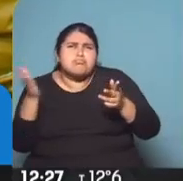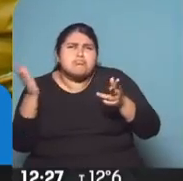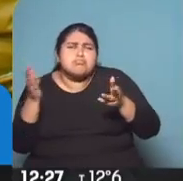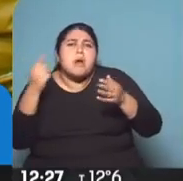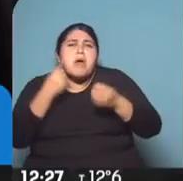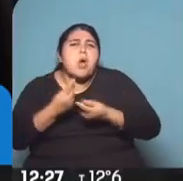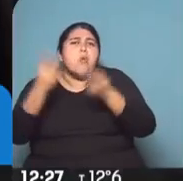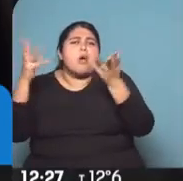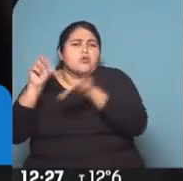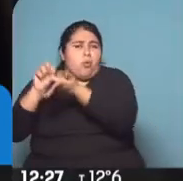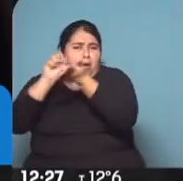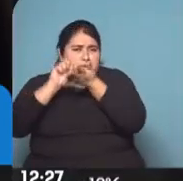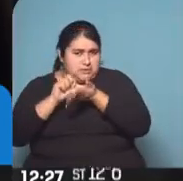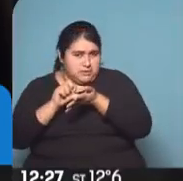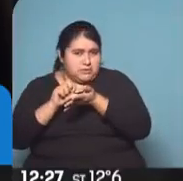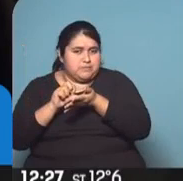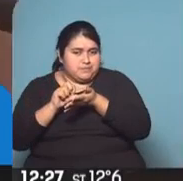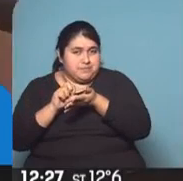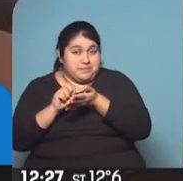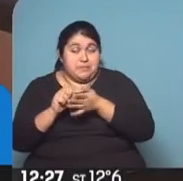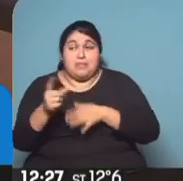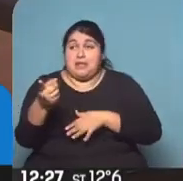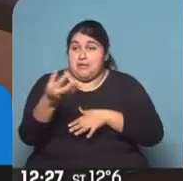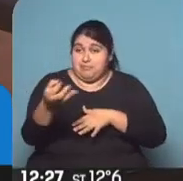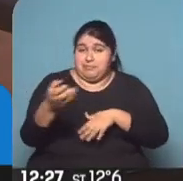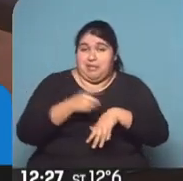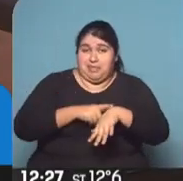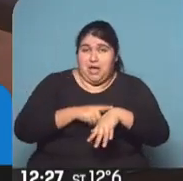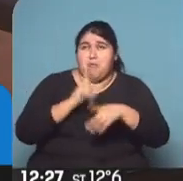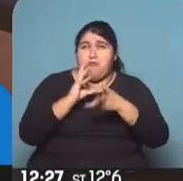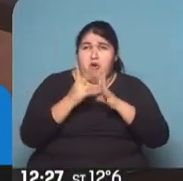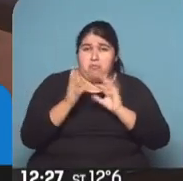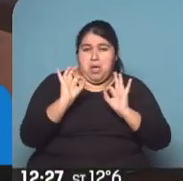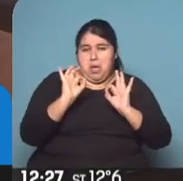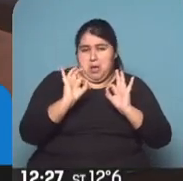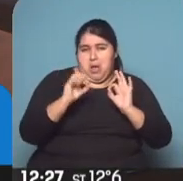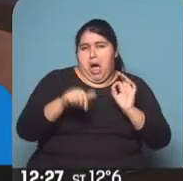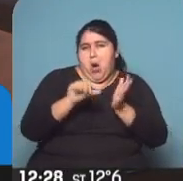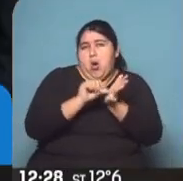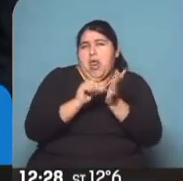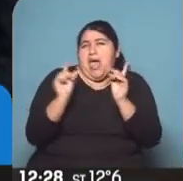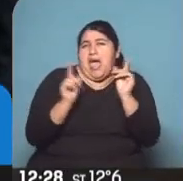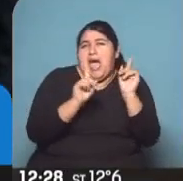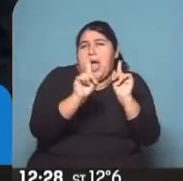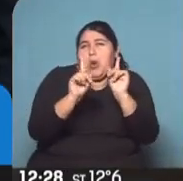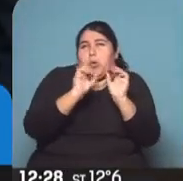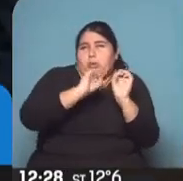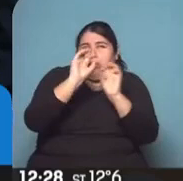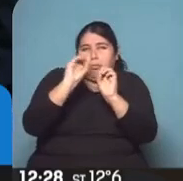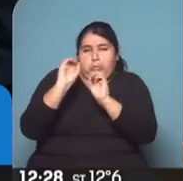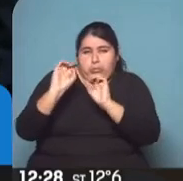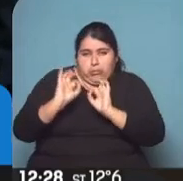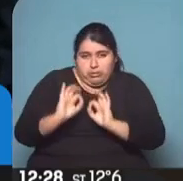en expresar con el tiempo y forma como decirse si en un acuerdo este tipo primero que requiere aprobación de los congresos de cada uno de los países